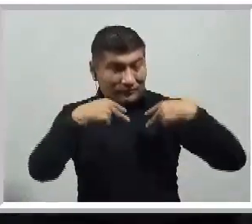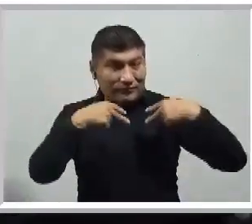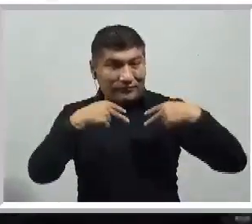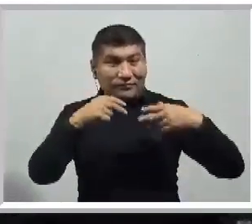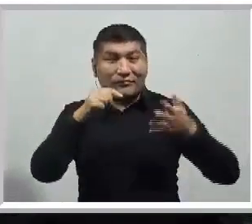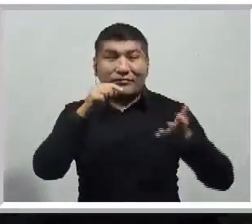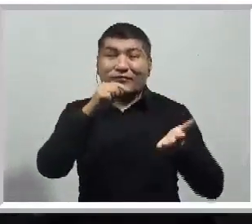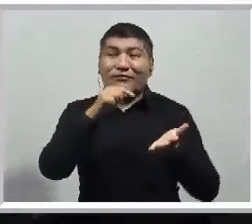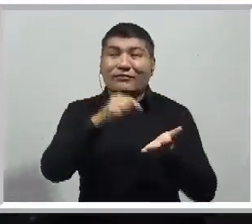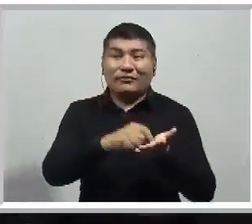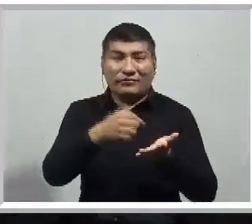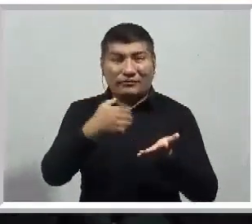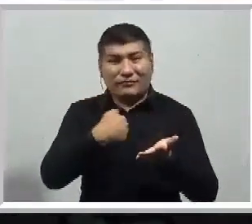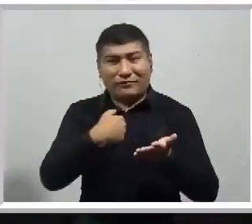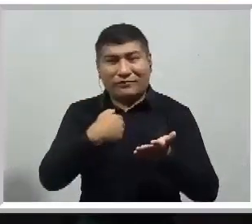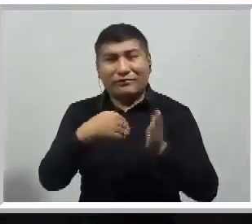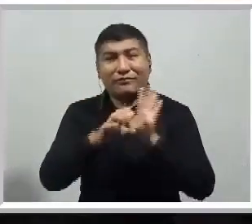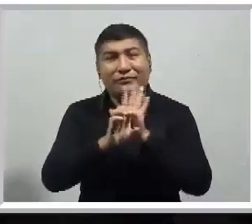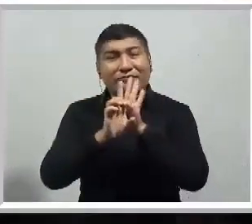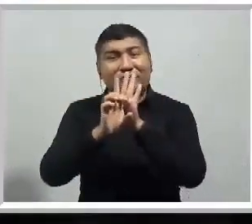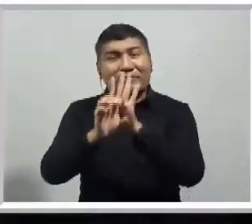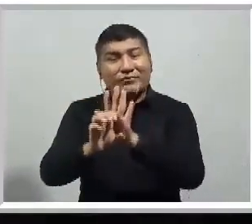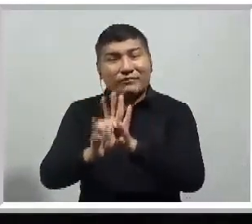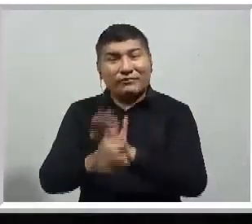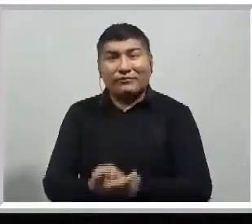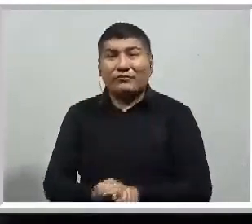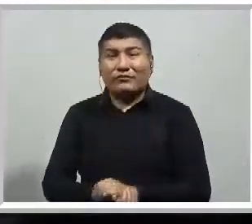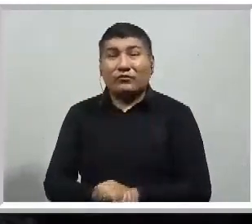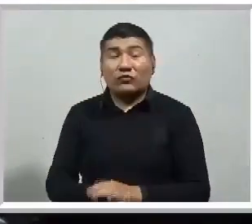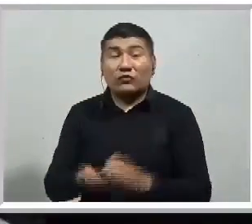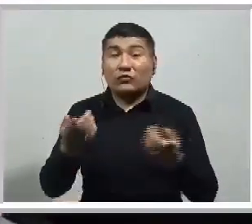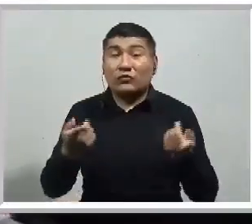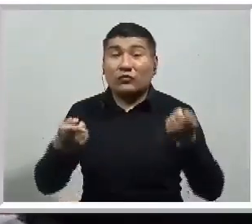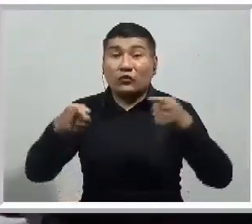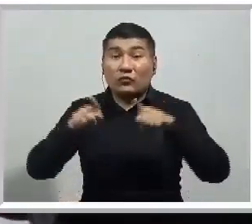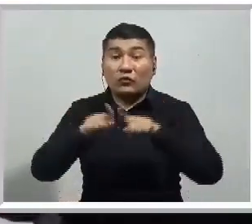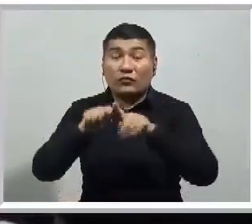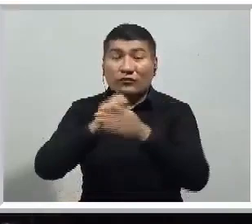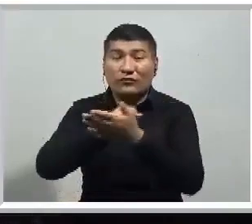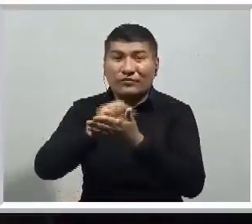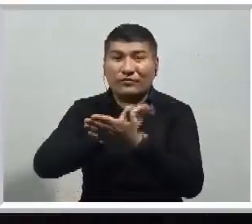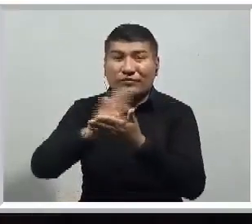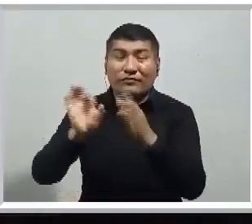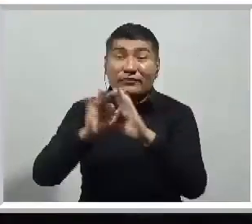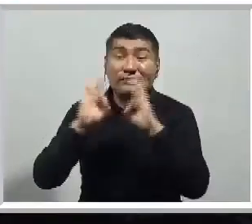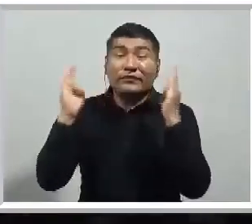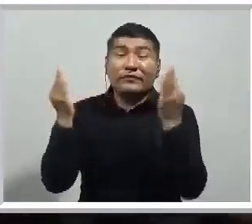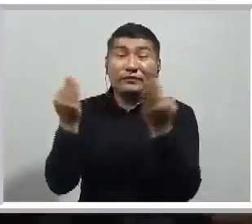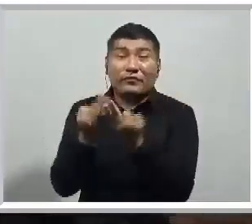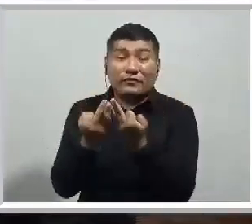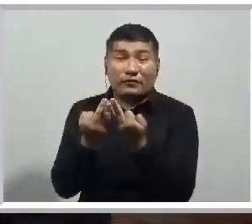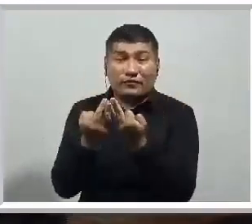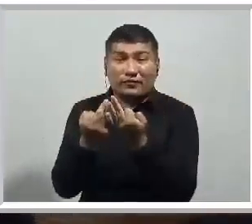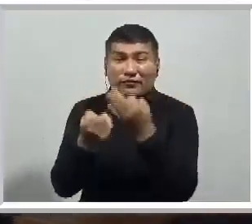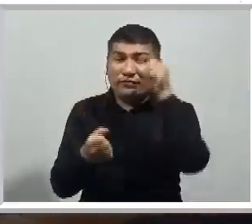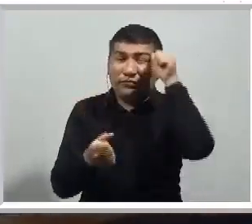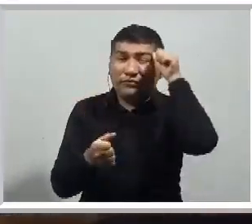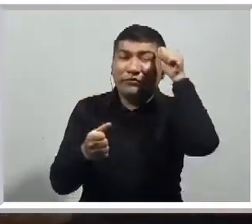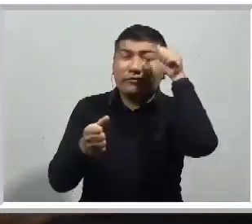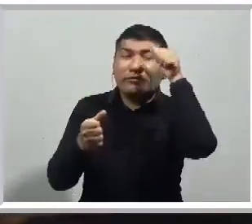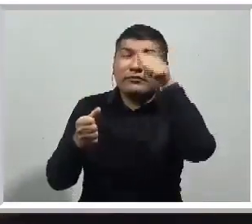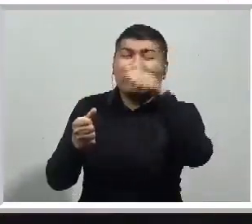tenemos el ejemplo. Al celebrar la Sagrada Familia, nos hace recordar